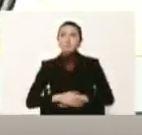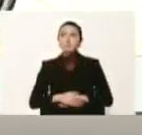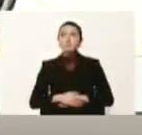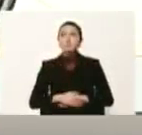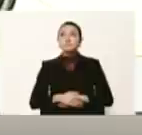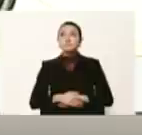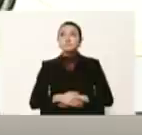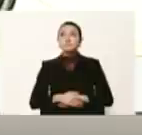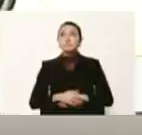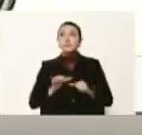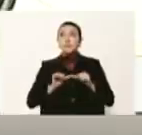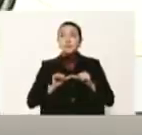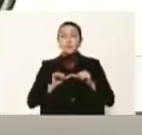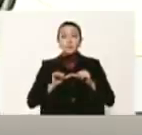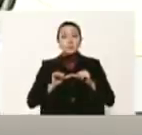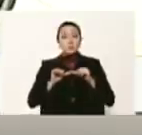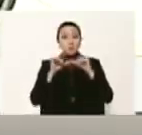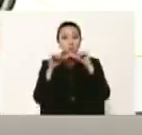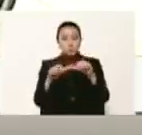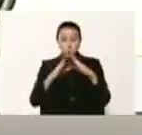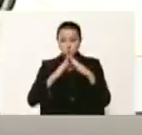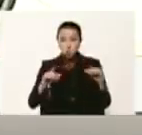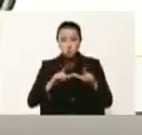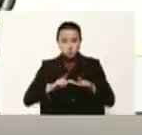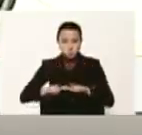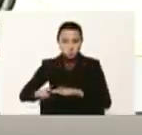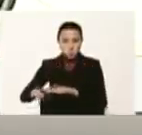Seguimos con